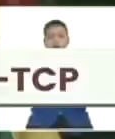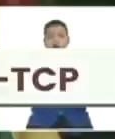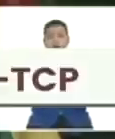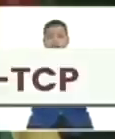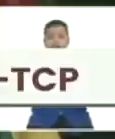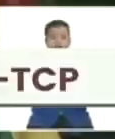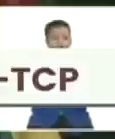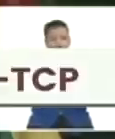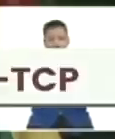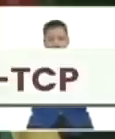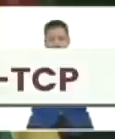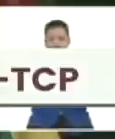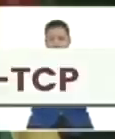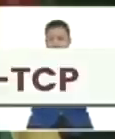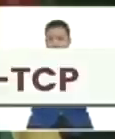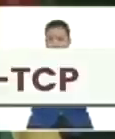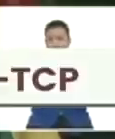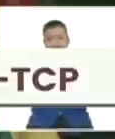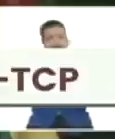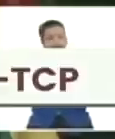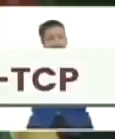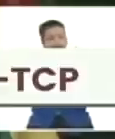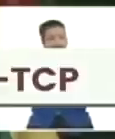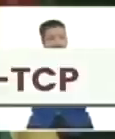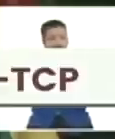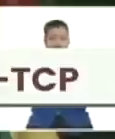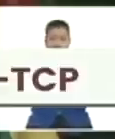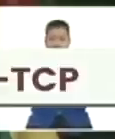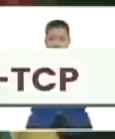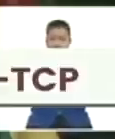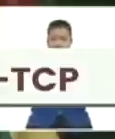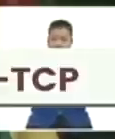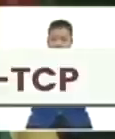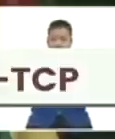representantes de los gobiernos del ALBA TCP.